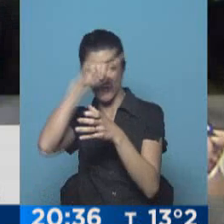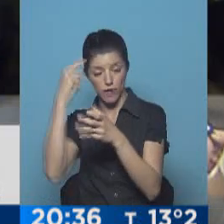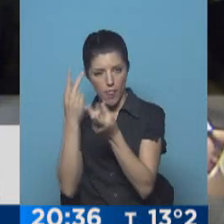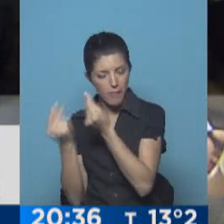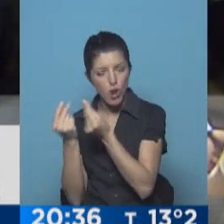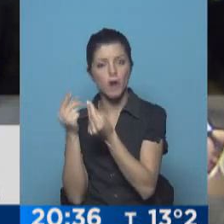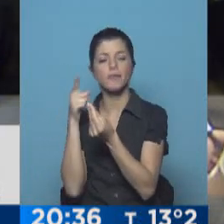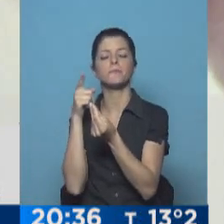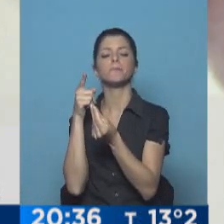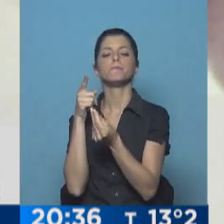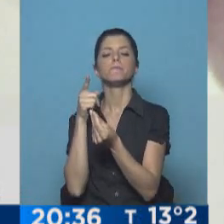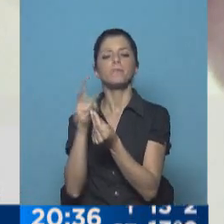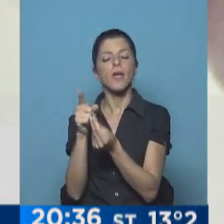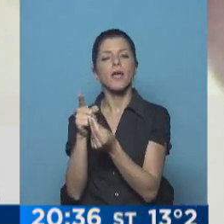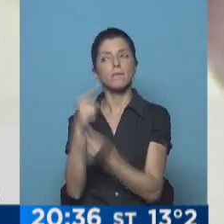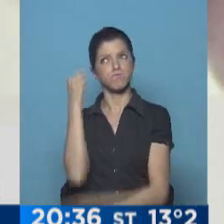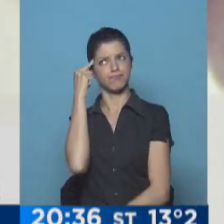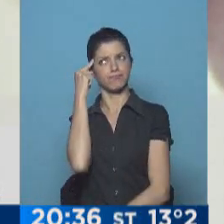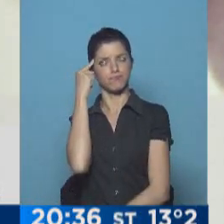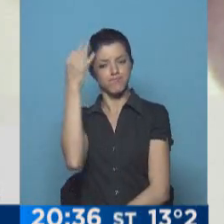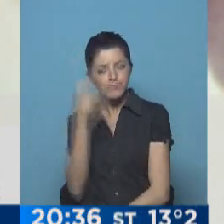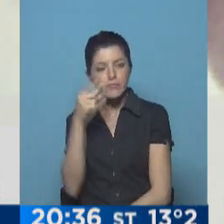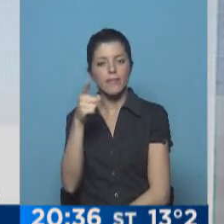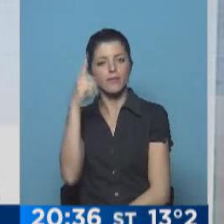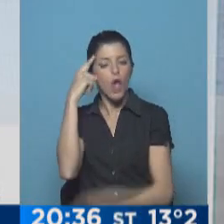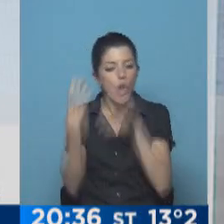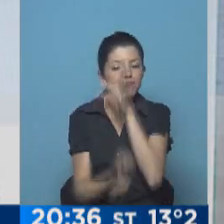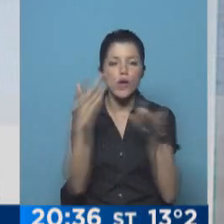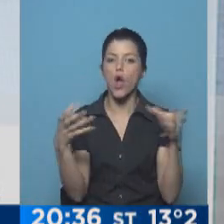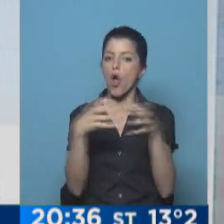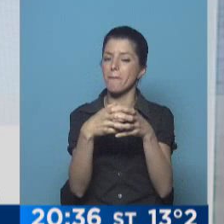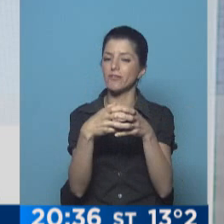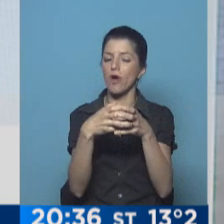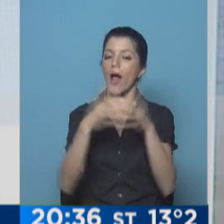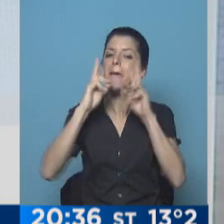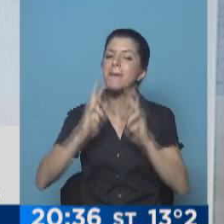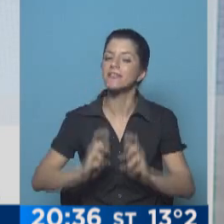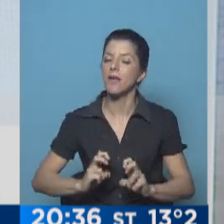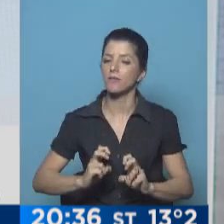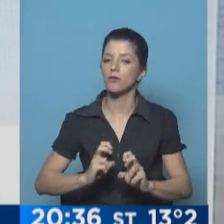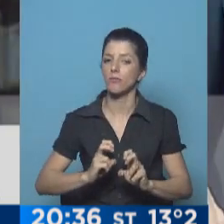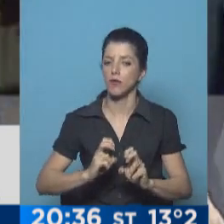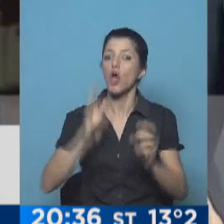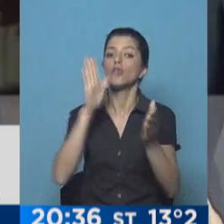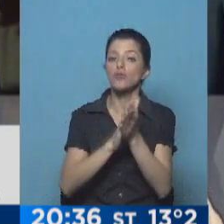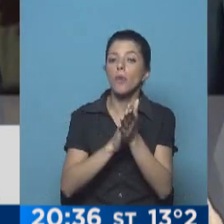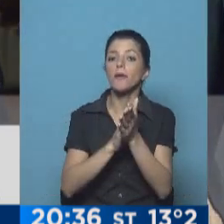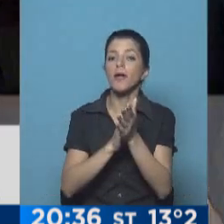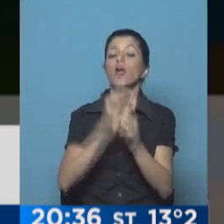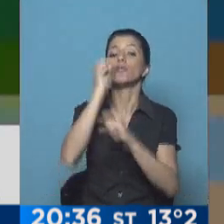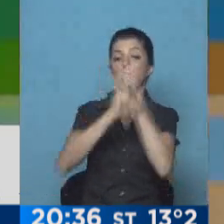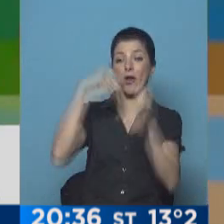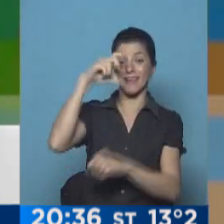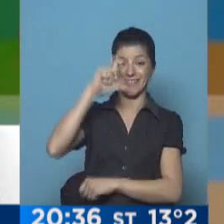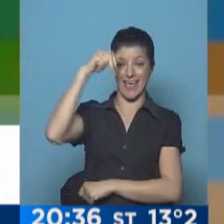tuvo la la la la correcta idea de crear una comisión para investigar el rol de los funcionarios de la cnb durante la